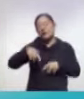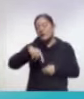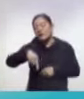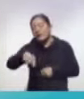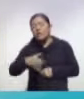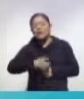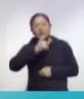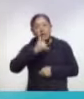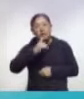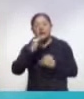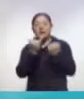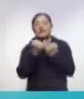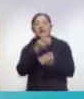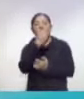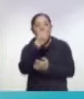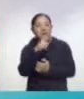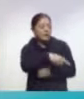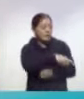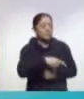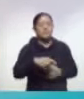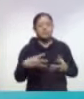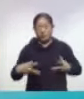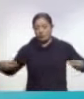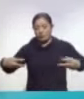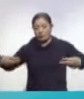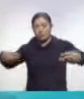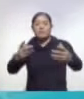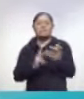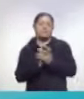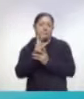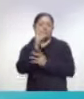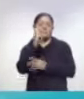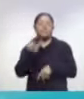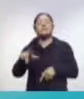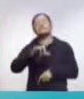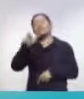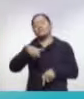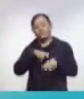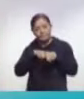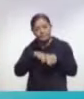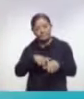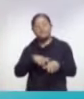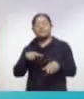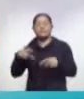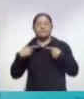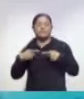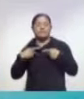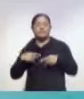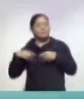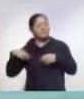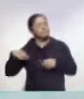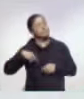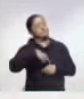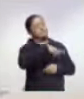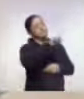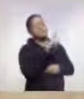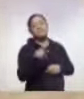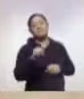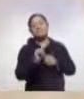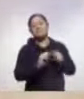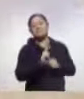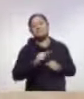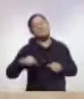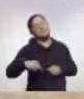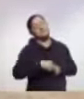por ahí a comer, que también ese es el objetivo, continuar esa tradición que ya se ha venido dando desde hace mucho tiempo. La